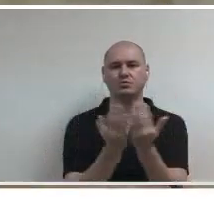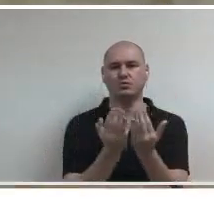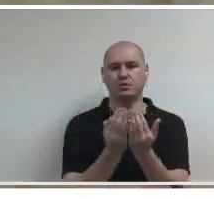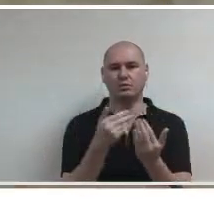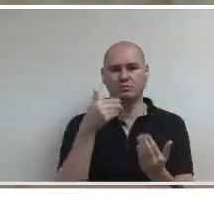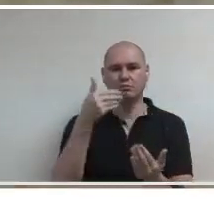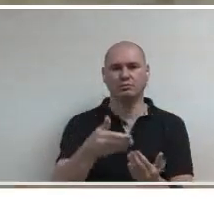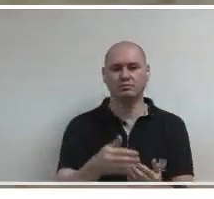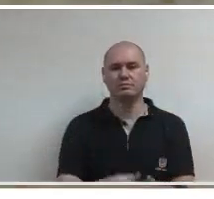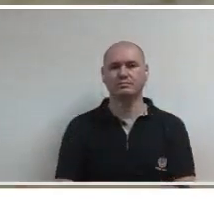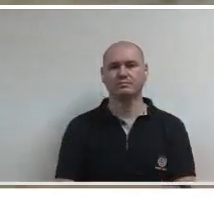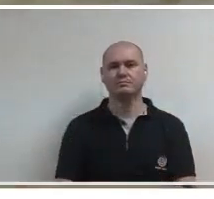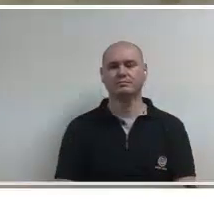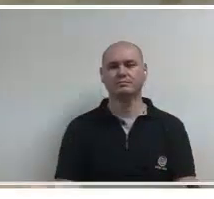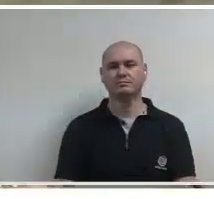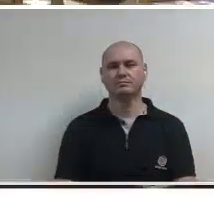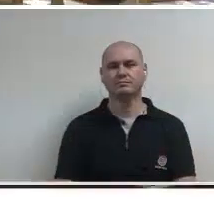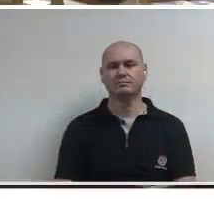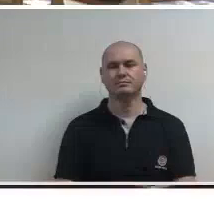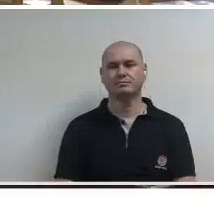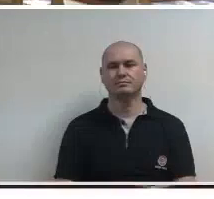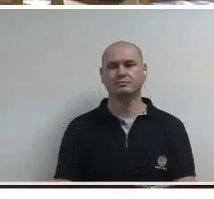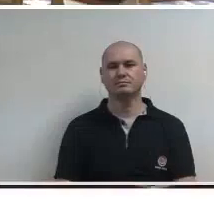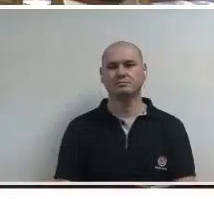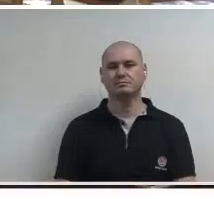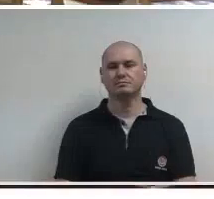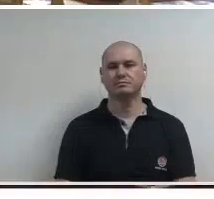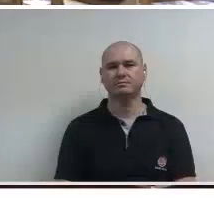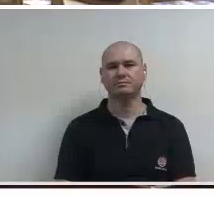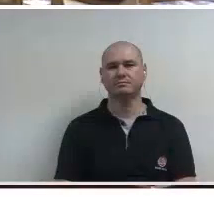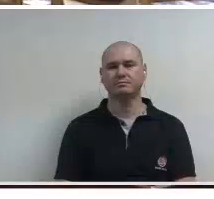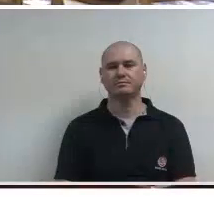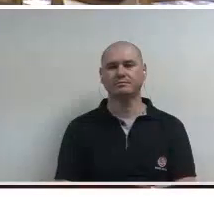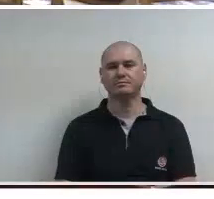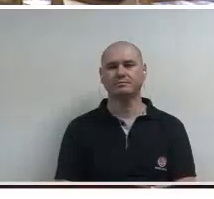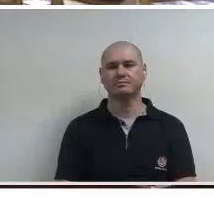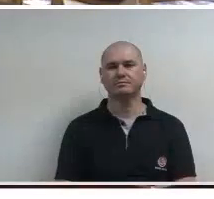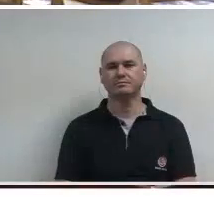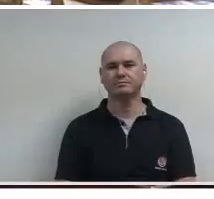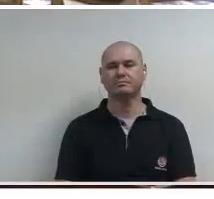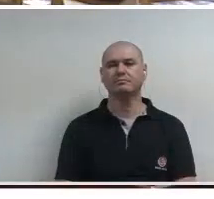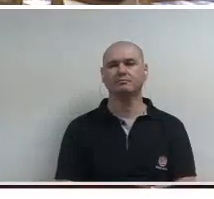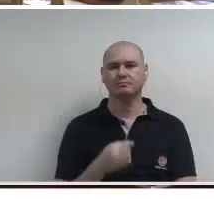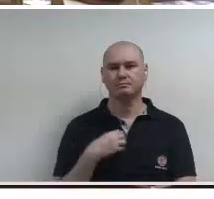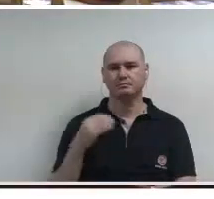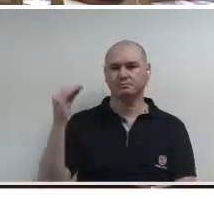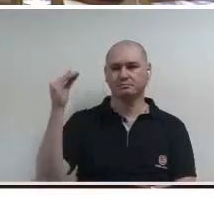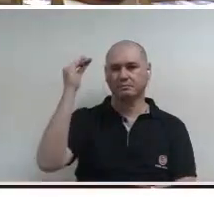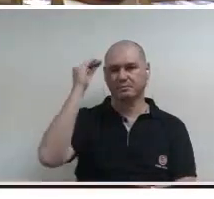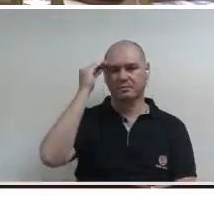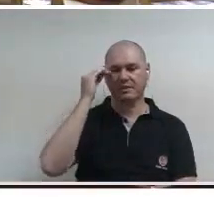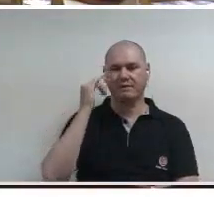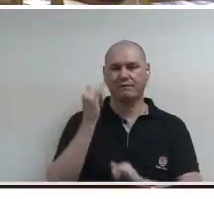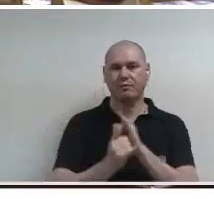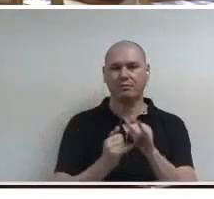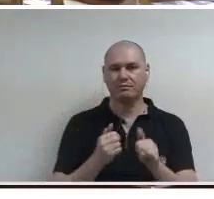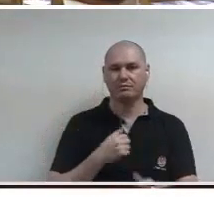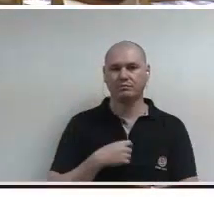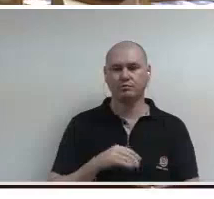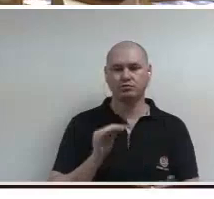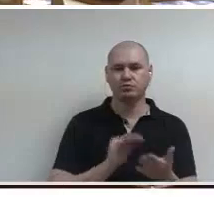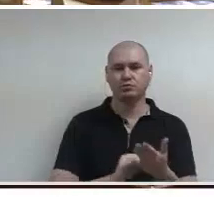Atecoa, oputata, y que pende mañana UPAB. Gracias por el informe, la presentación, y vamos a tomar nosotros el